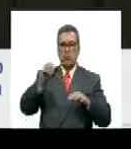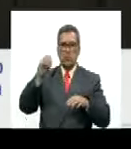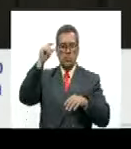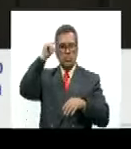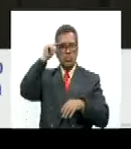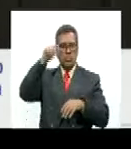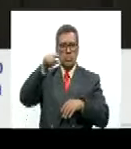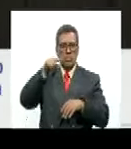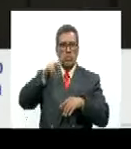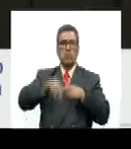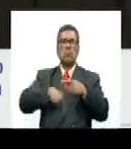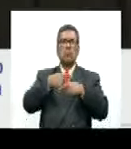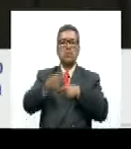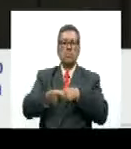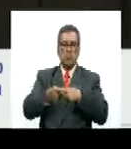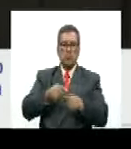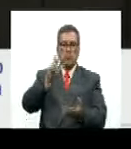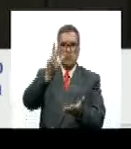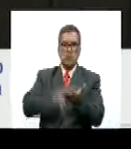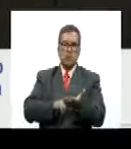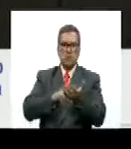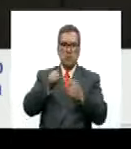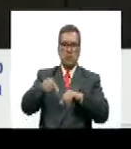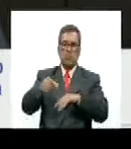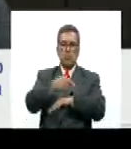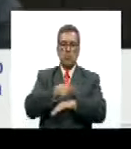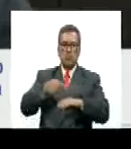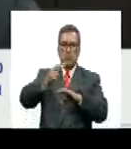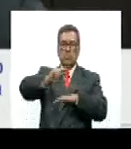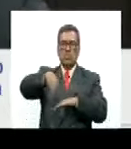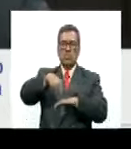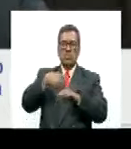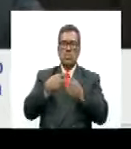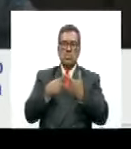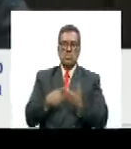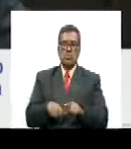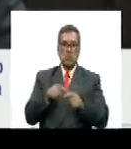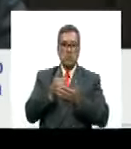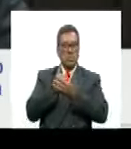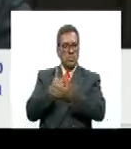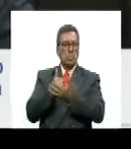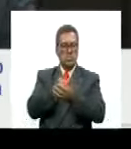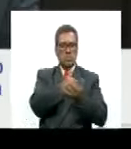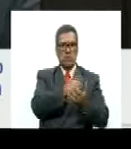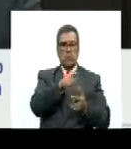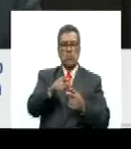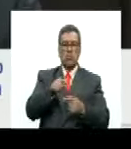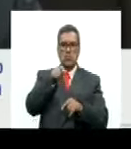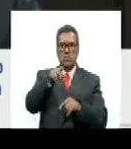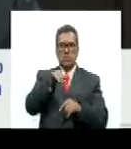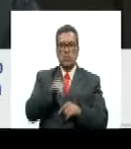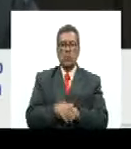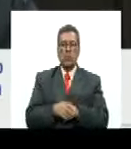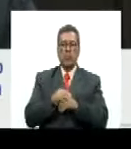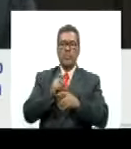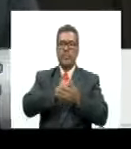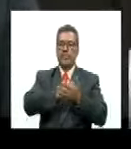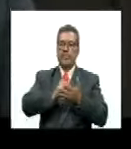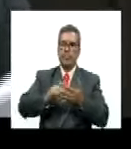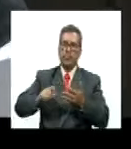días después de haber sido aprobado por el Ejecutivo. Pero en aras de colaborar con el mismo en su